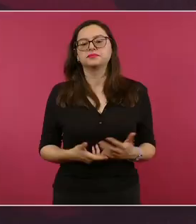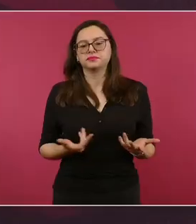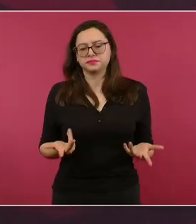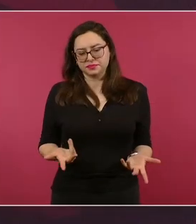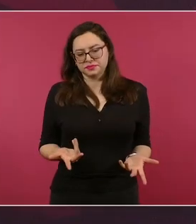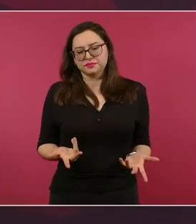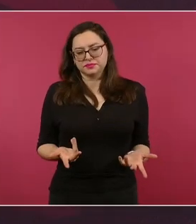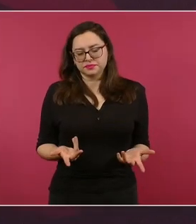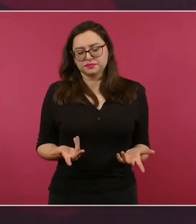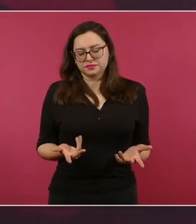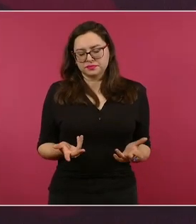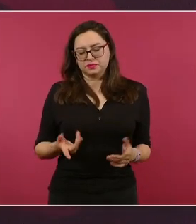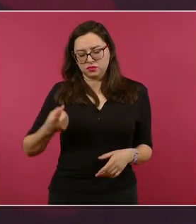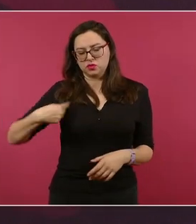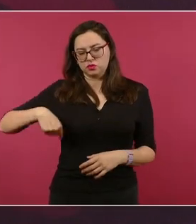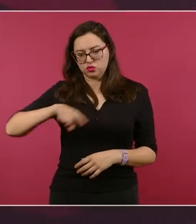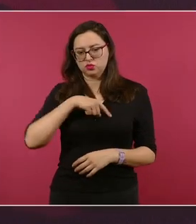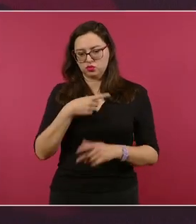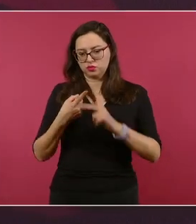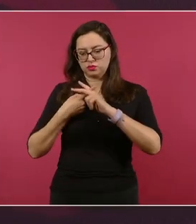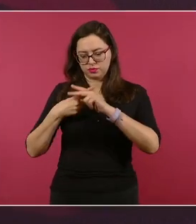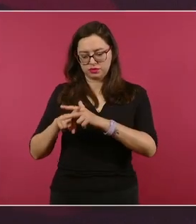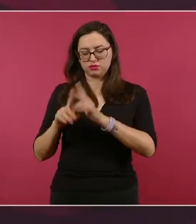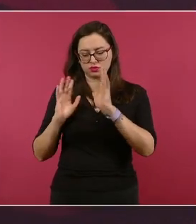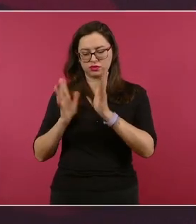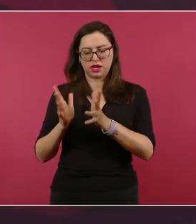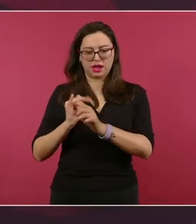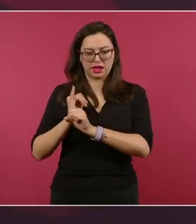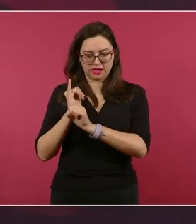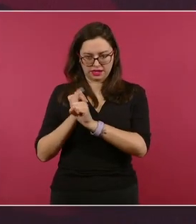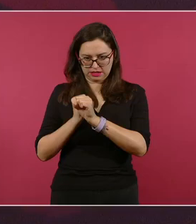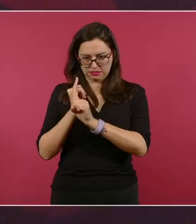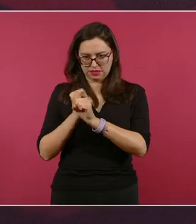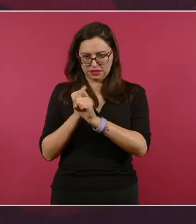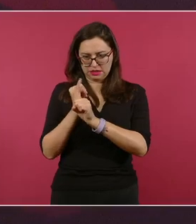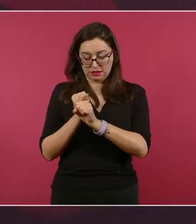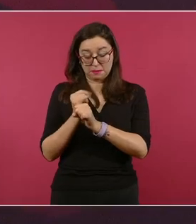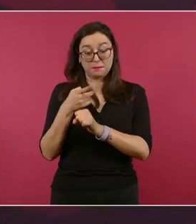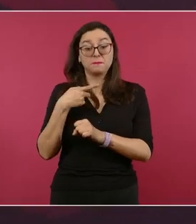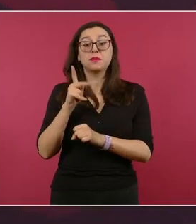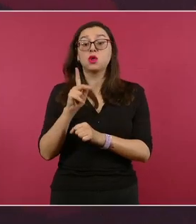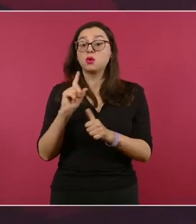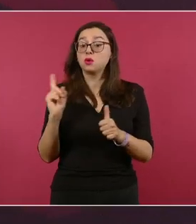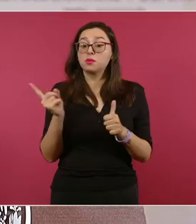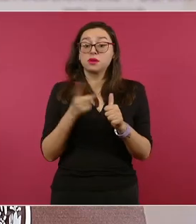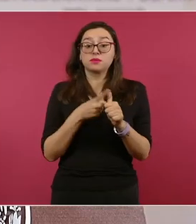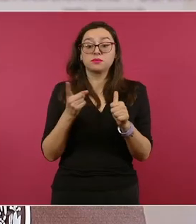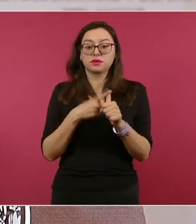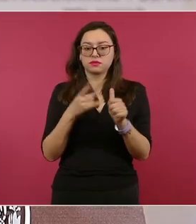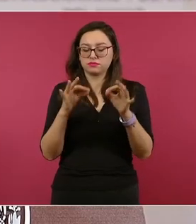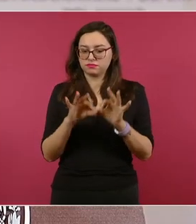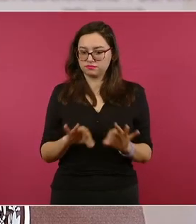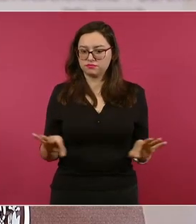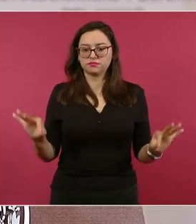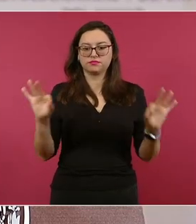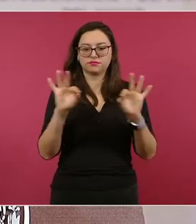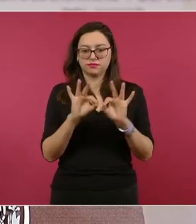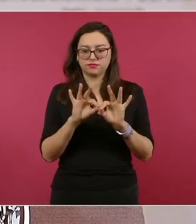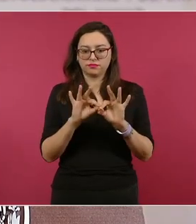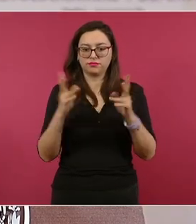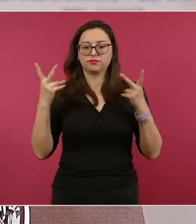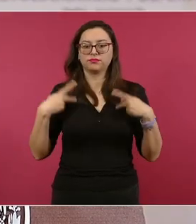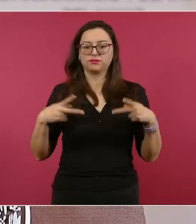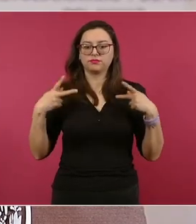primero en estos casos es la protección a